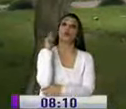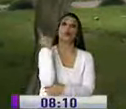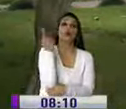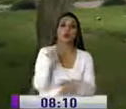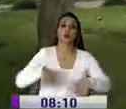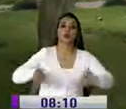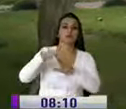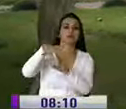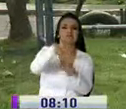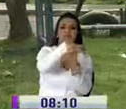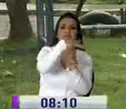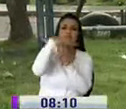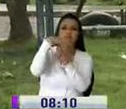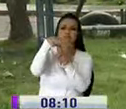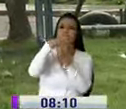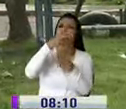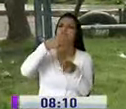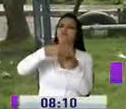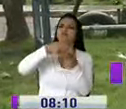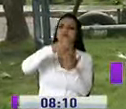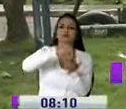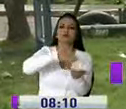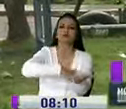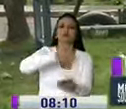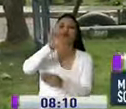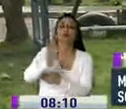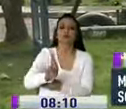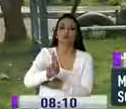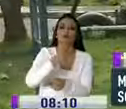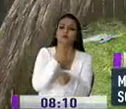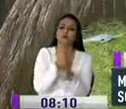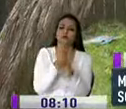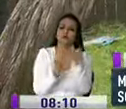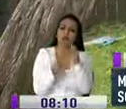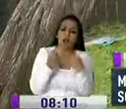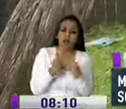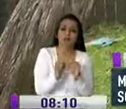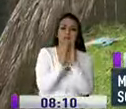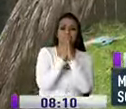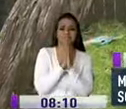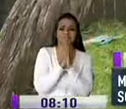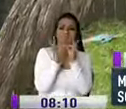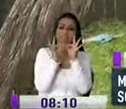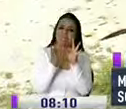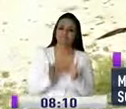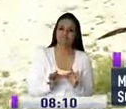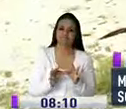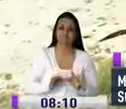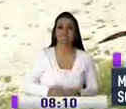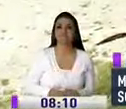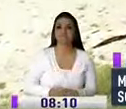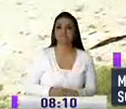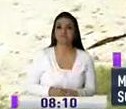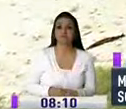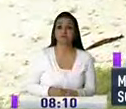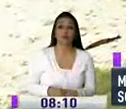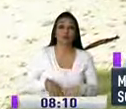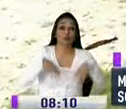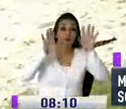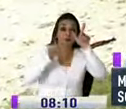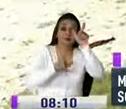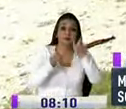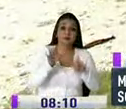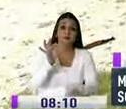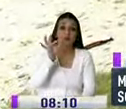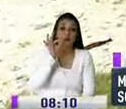el sector denominado Proyecto Sur. De allí la insistencia de la ciudadanía para que tenga mantenimiento. Aquí vienen a fumar,